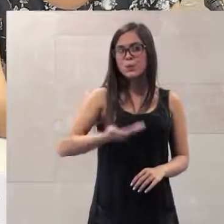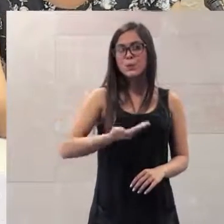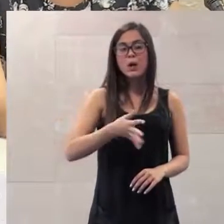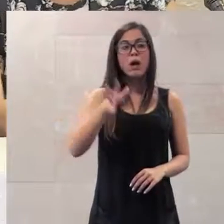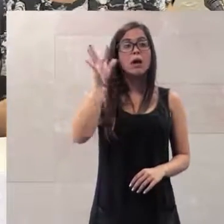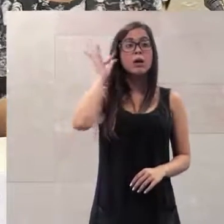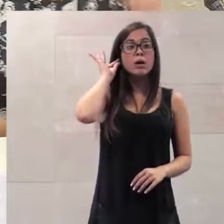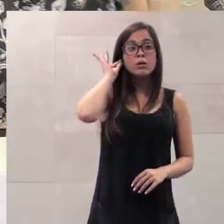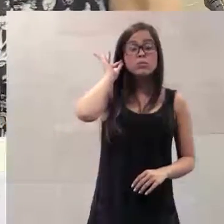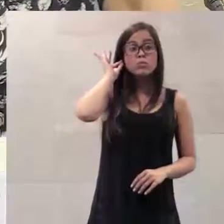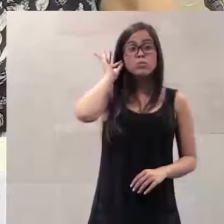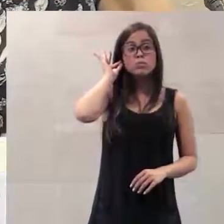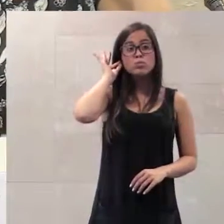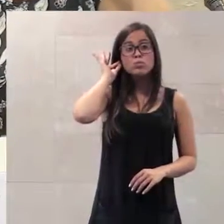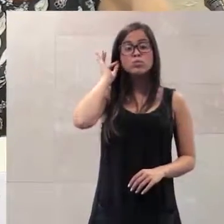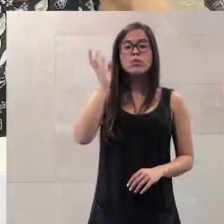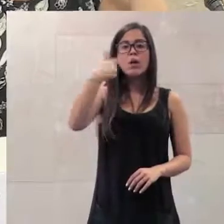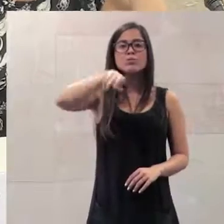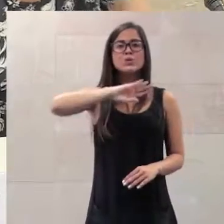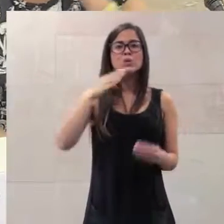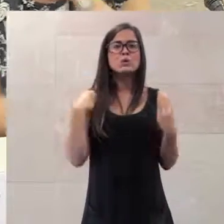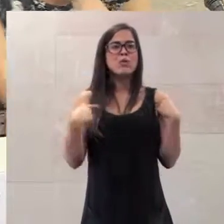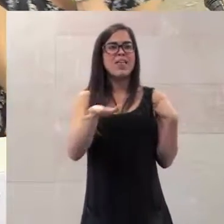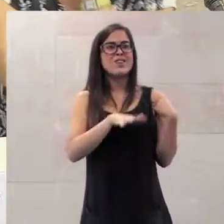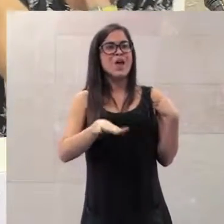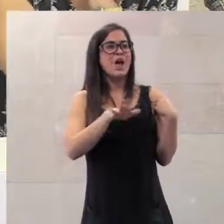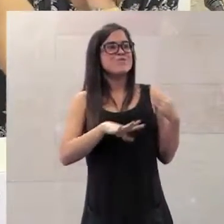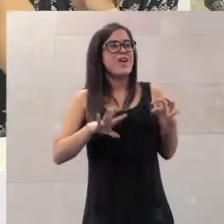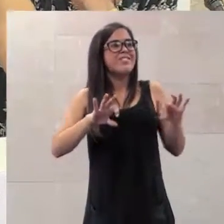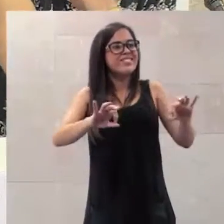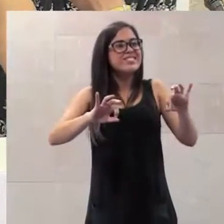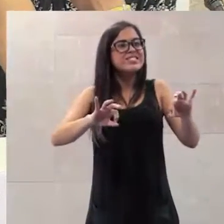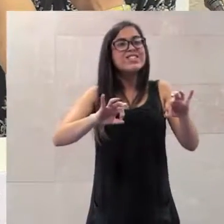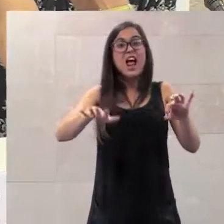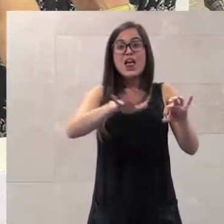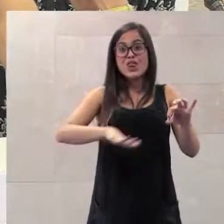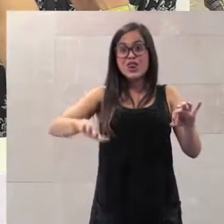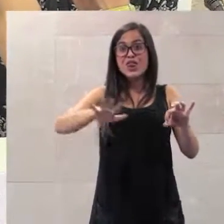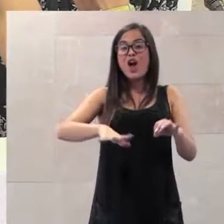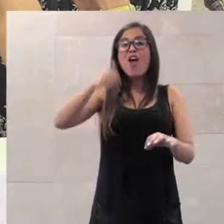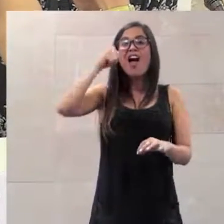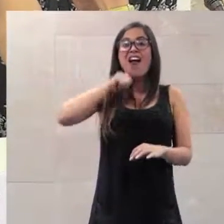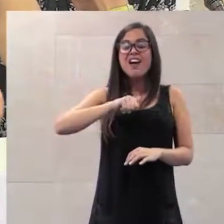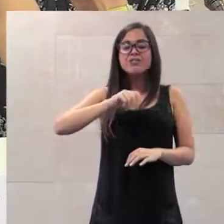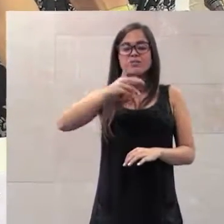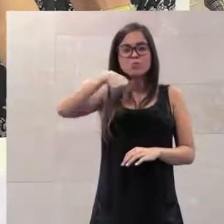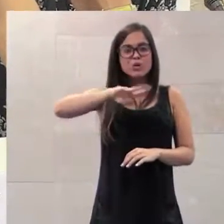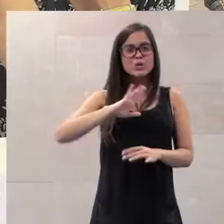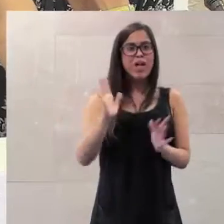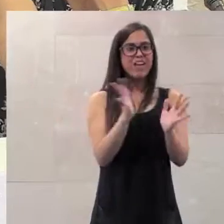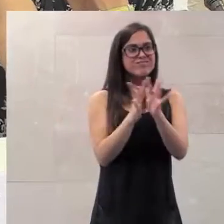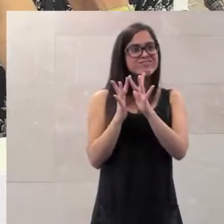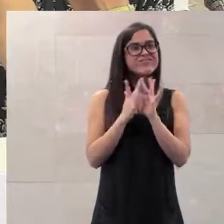mujeres que vivís en un territorio tan especial como es el territorio alavés, pues os conozcáis unas a